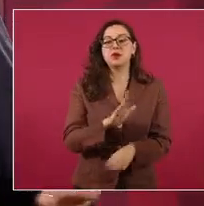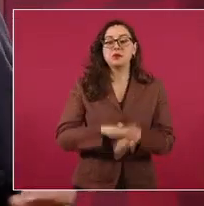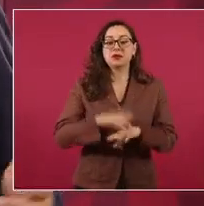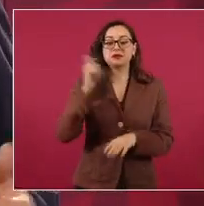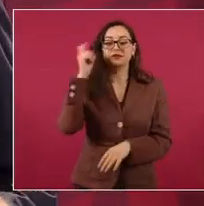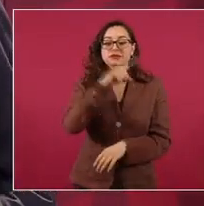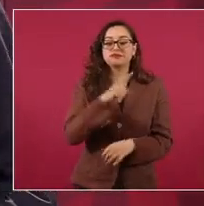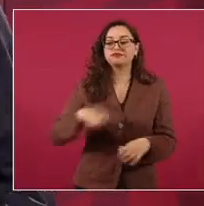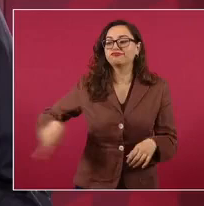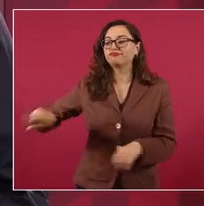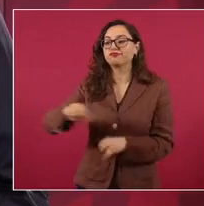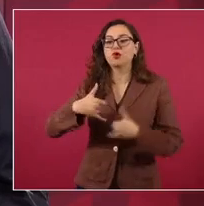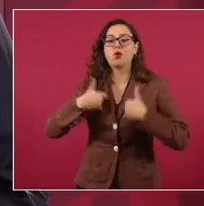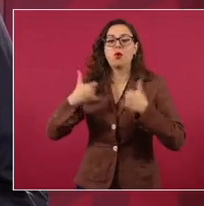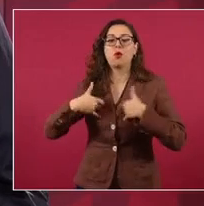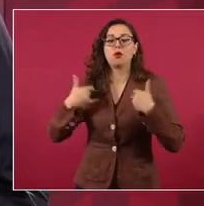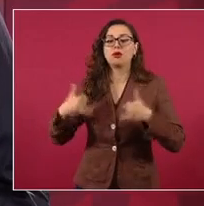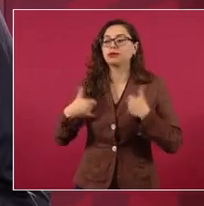encontrar a los muchachos.